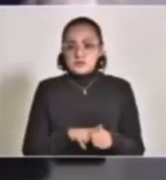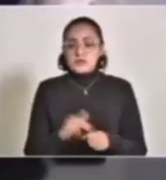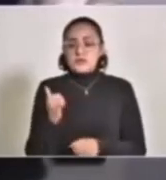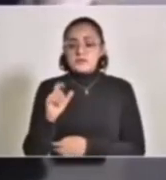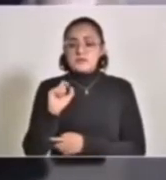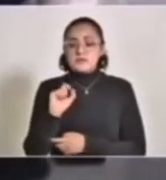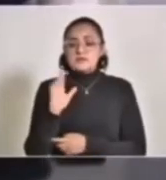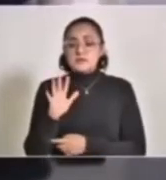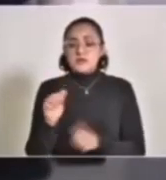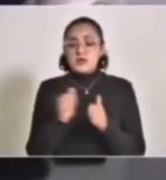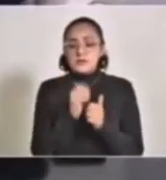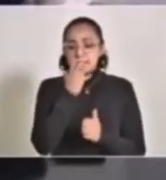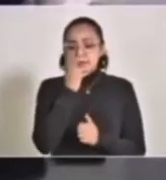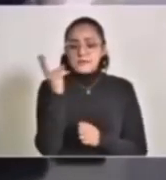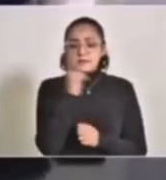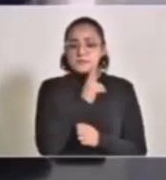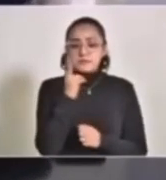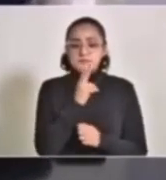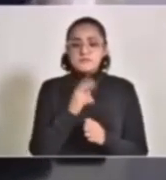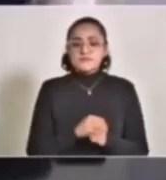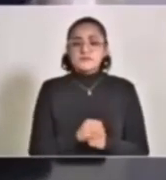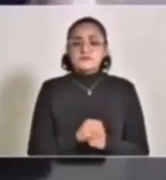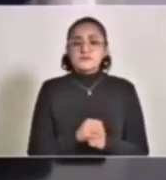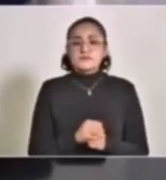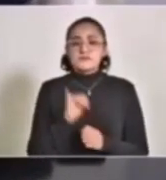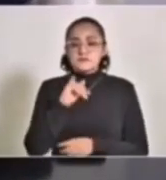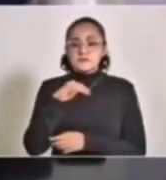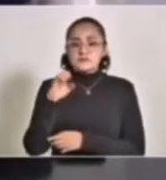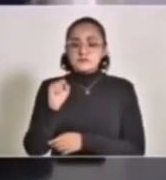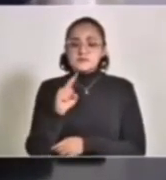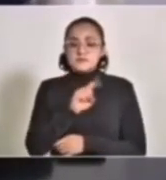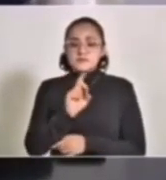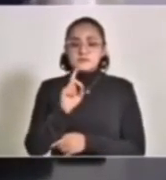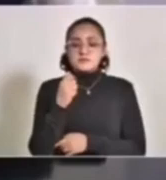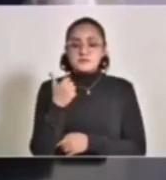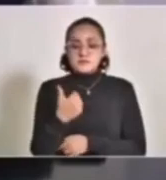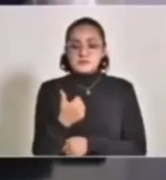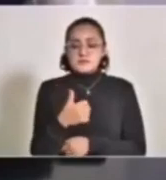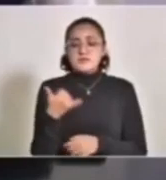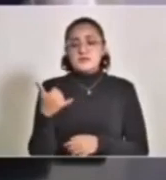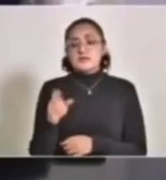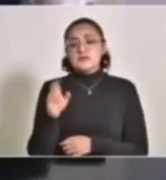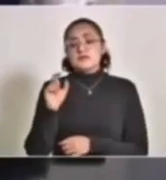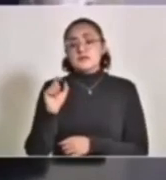y 25 con ventilación mecánica. El IMSS 136 y 23 con ventilación